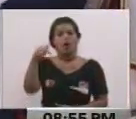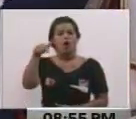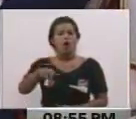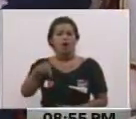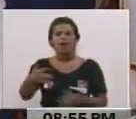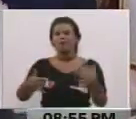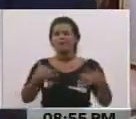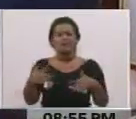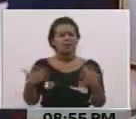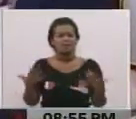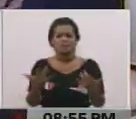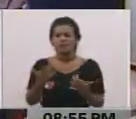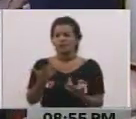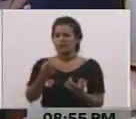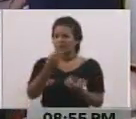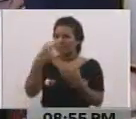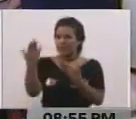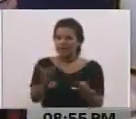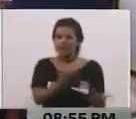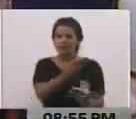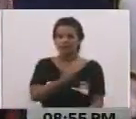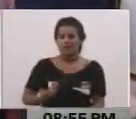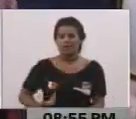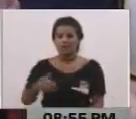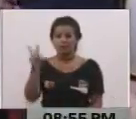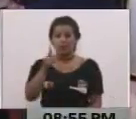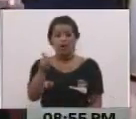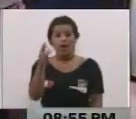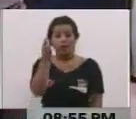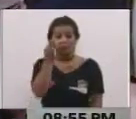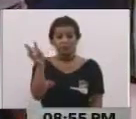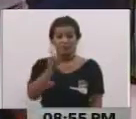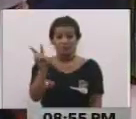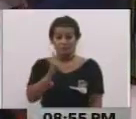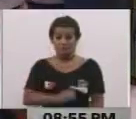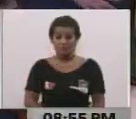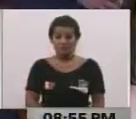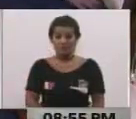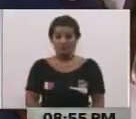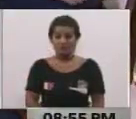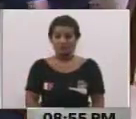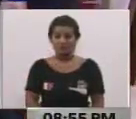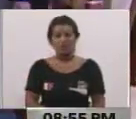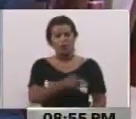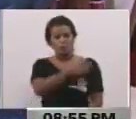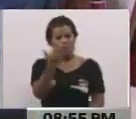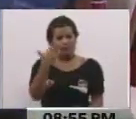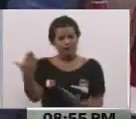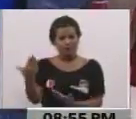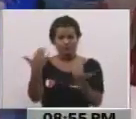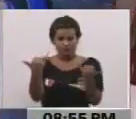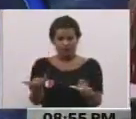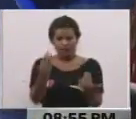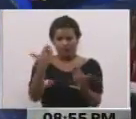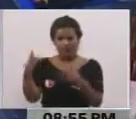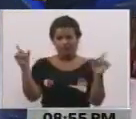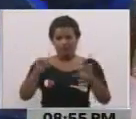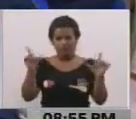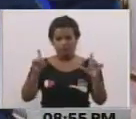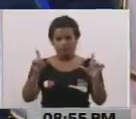reconocimiento que le brinda el mandatario venezolano a la atleta venezolana. Allí vemos en pantalla parte